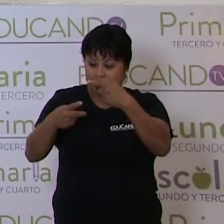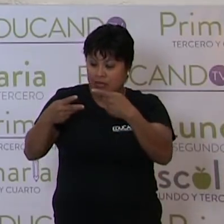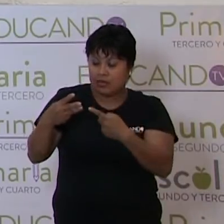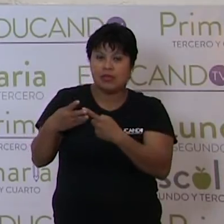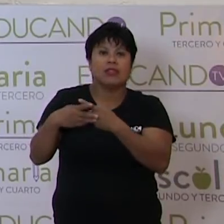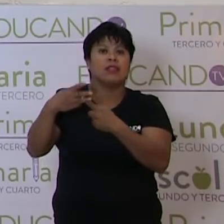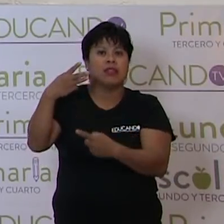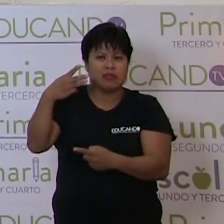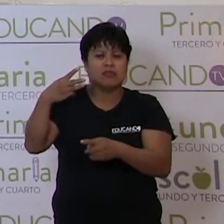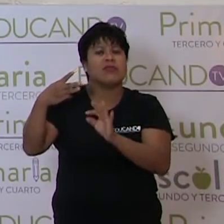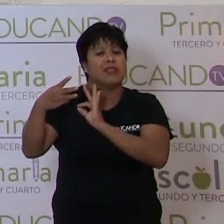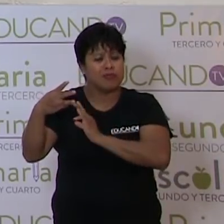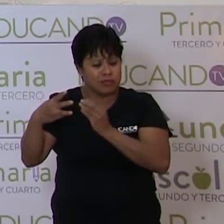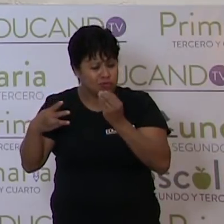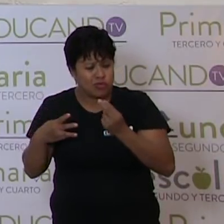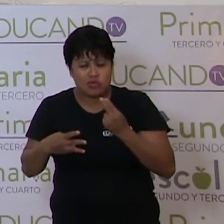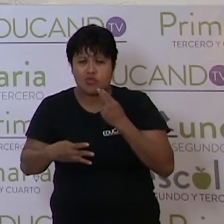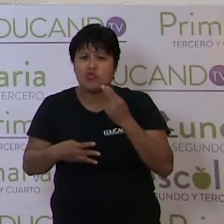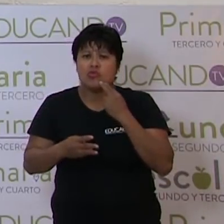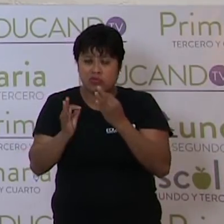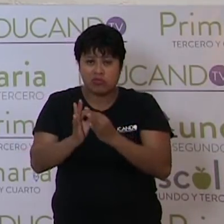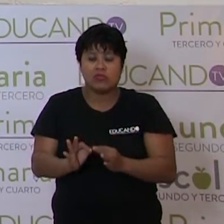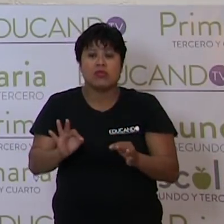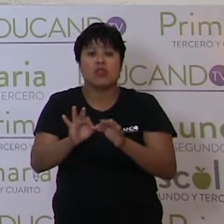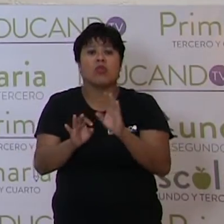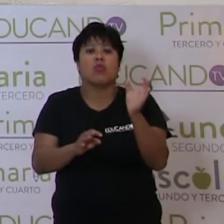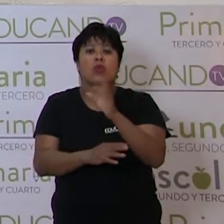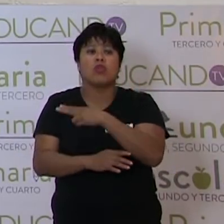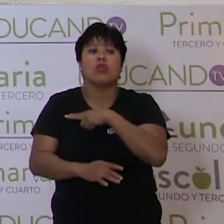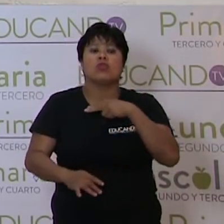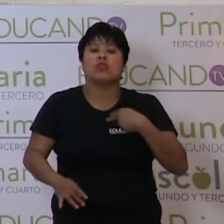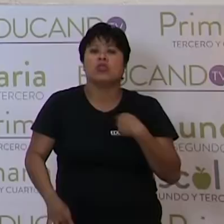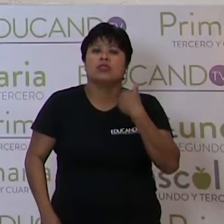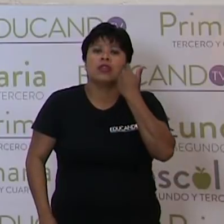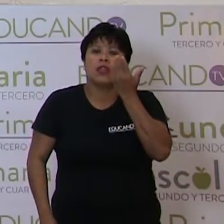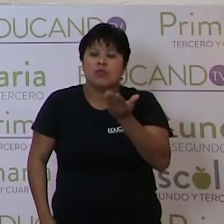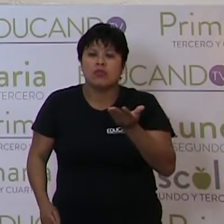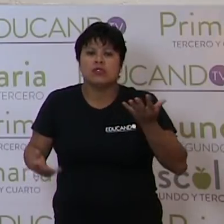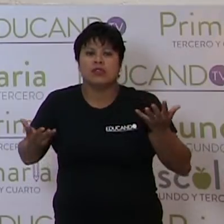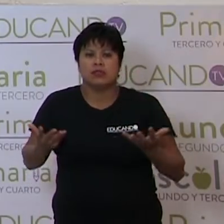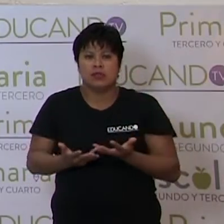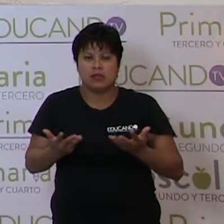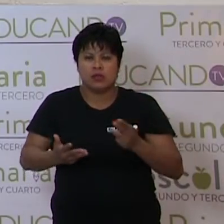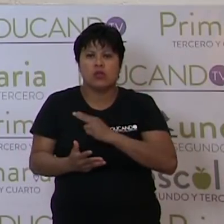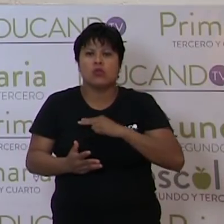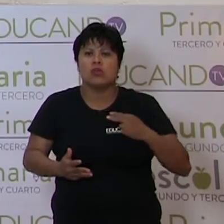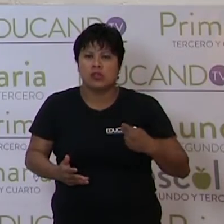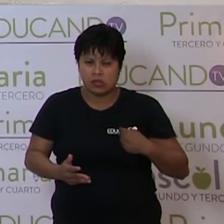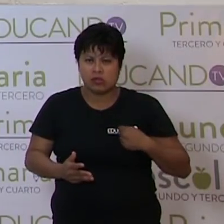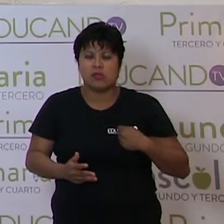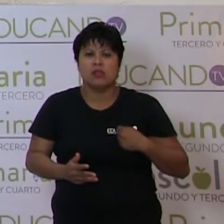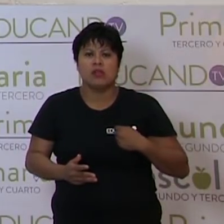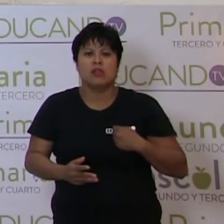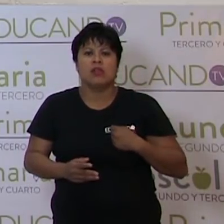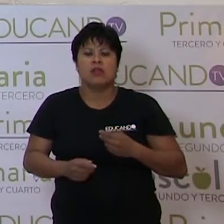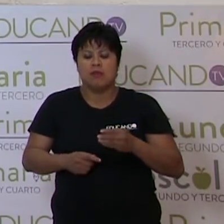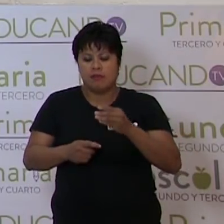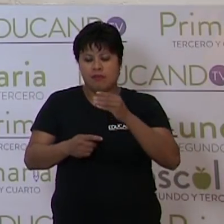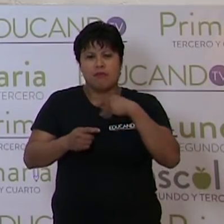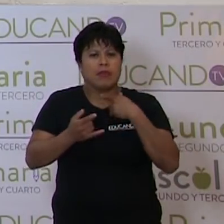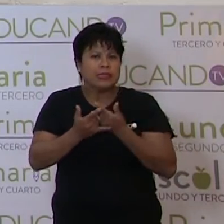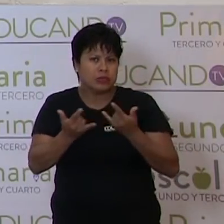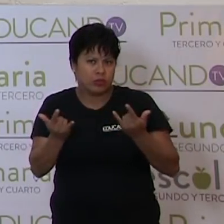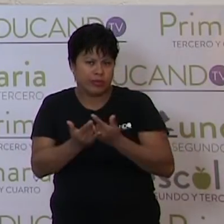palabras nos van a ser de mucha utilidad cuando nosotros queramos hacer nuestra propia